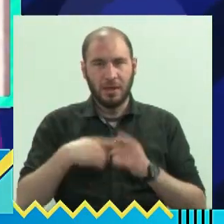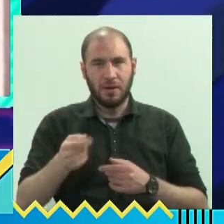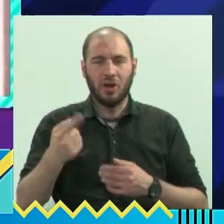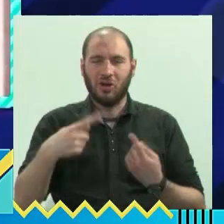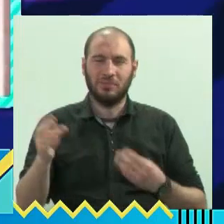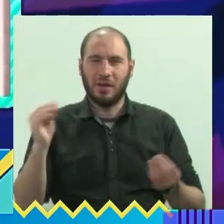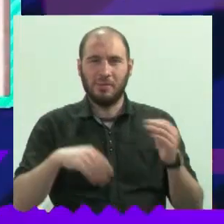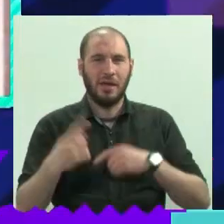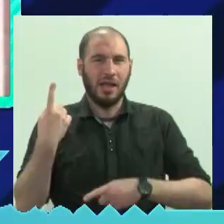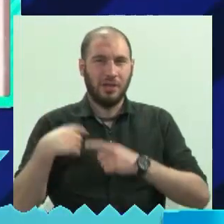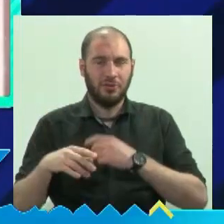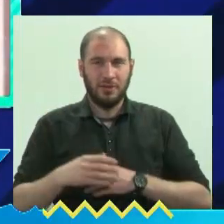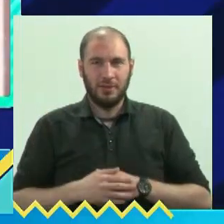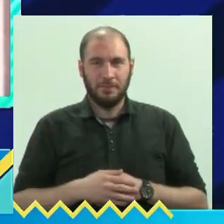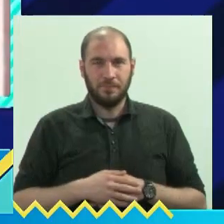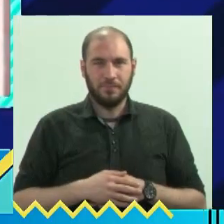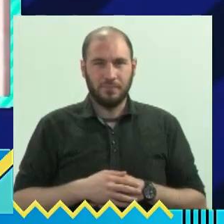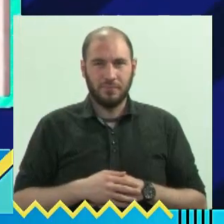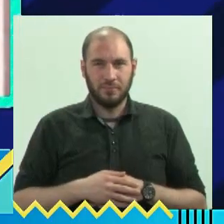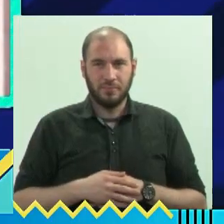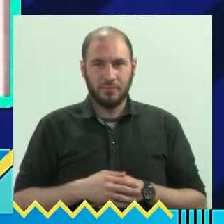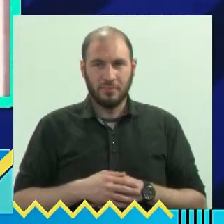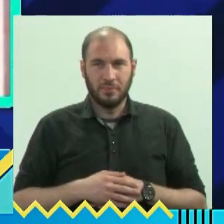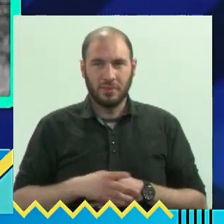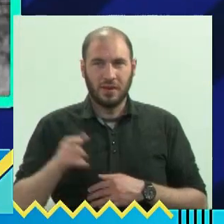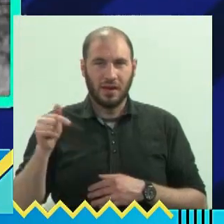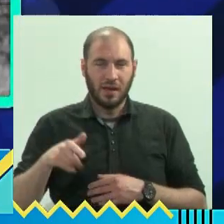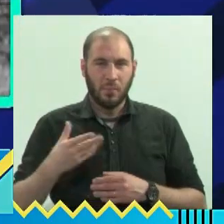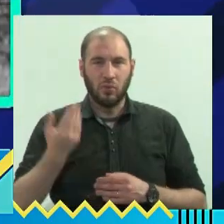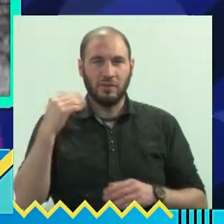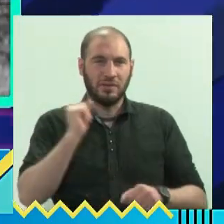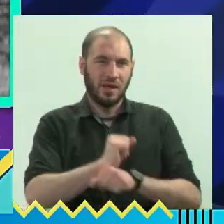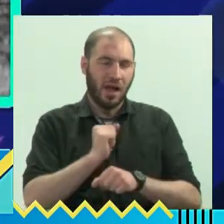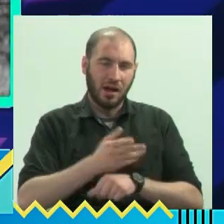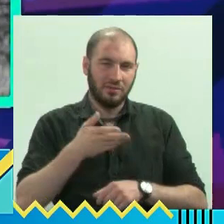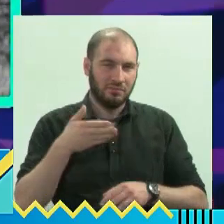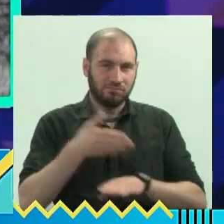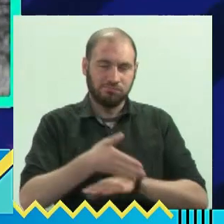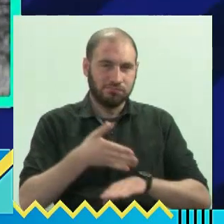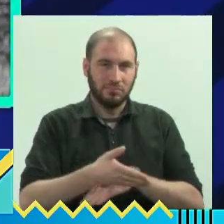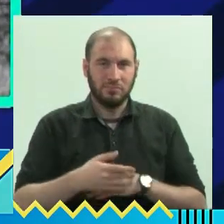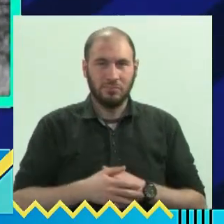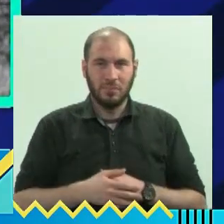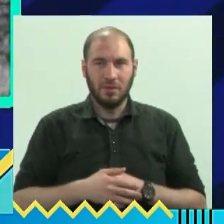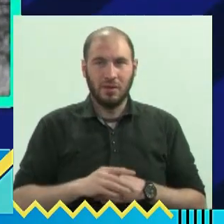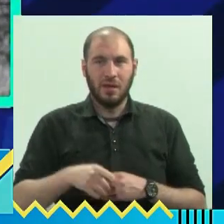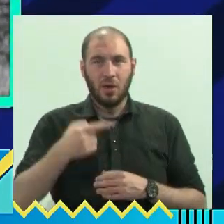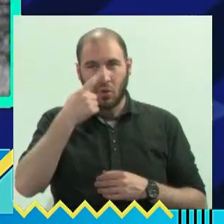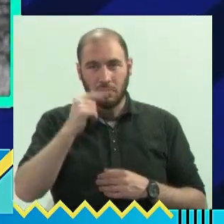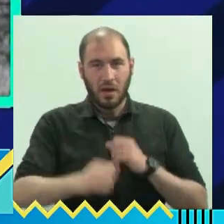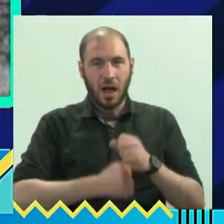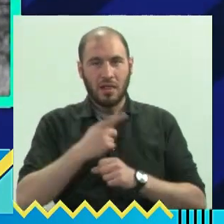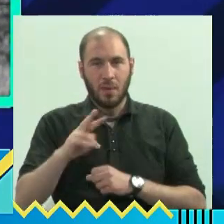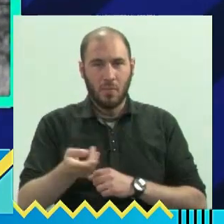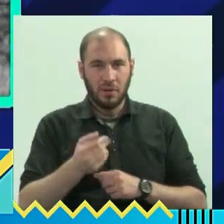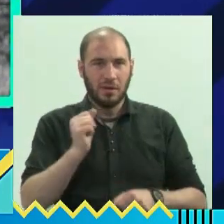condimentos de estas historias, ¿no? Porque Bairoleto ingresa varias veces a la cárcel y demás, y en el 23 sale por última vez y hasta la muerte no